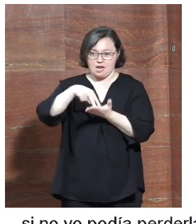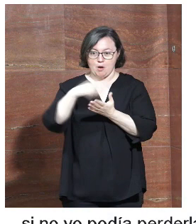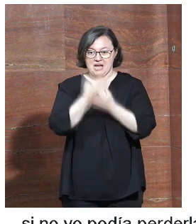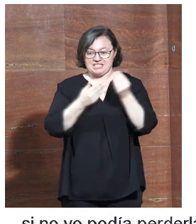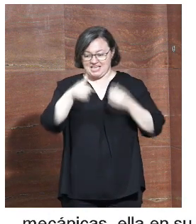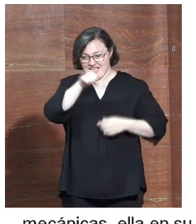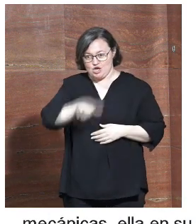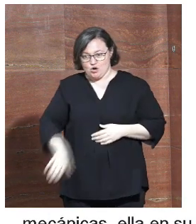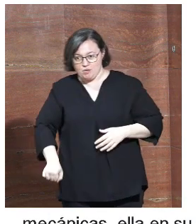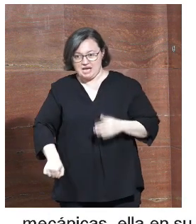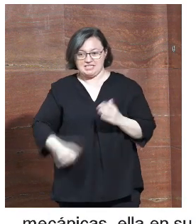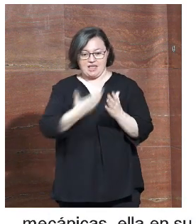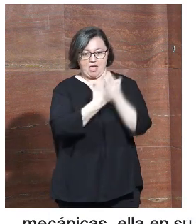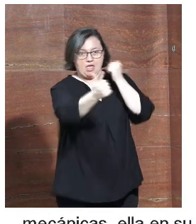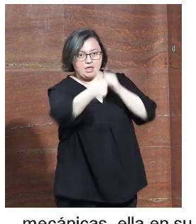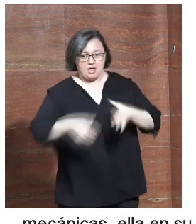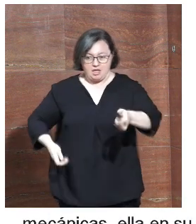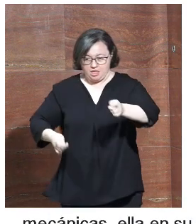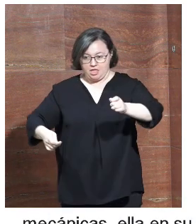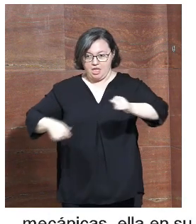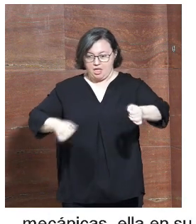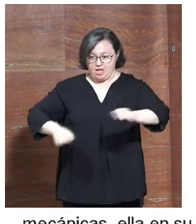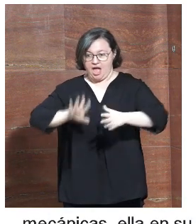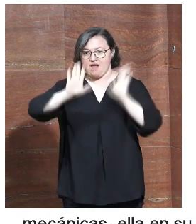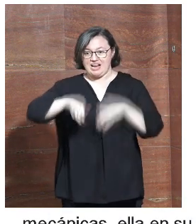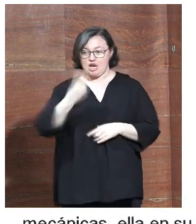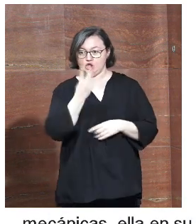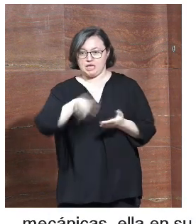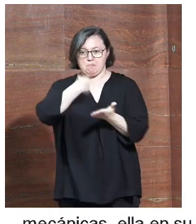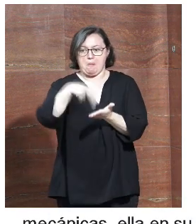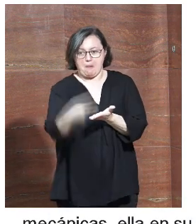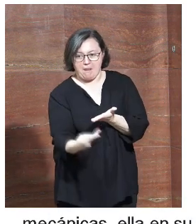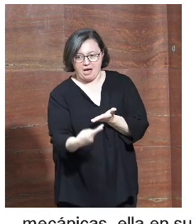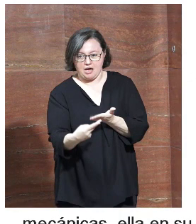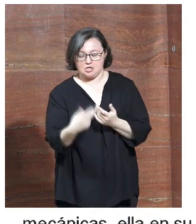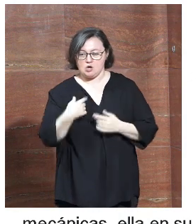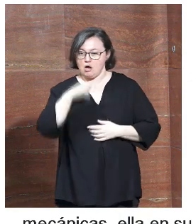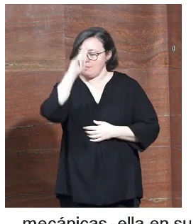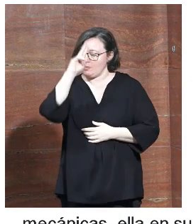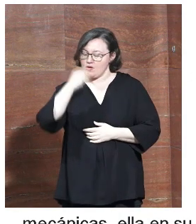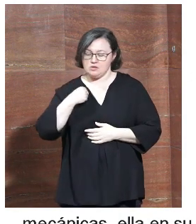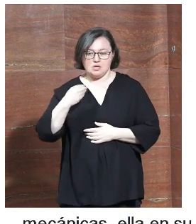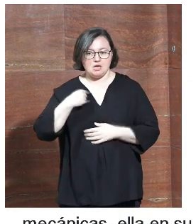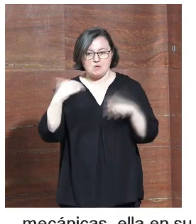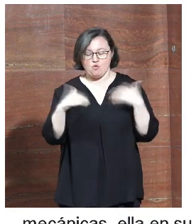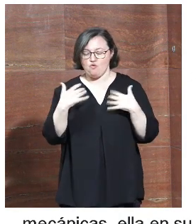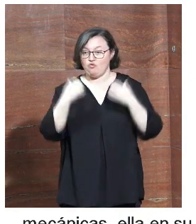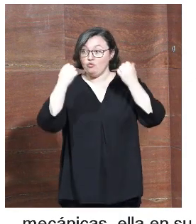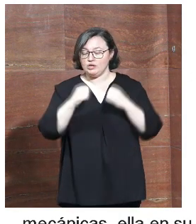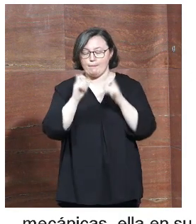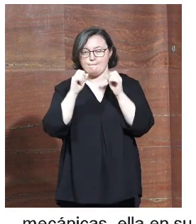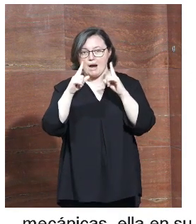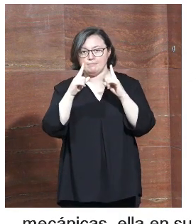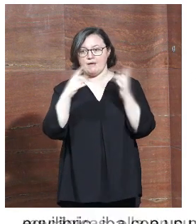un niño, ella se suelta, los tres nos caímos. Eso me generó muchísima preocupación y me di cuenta